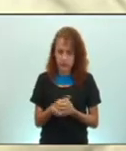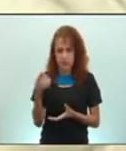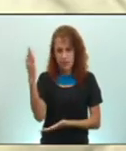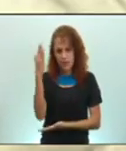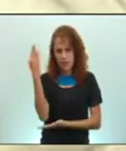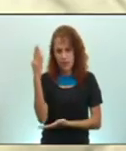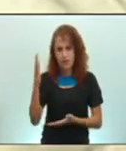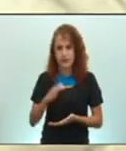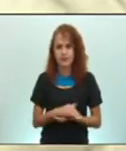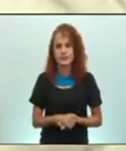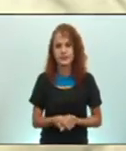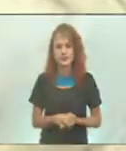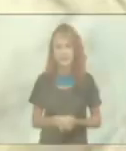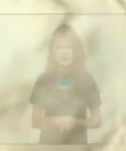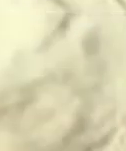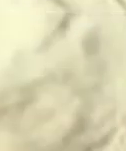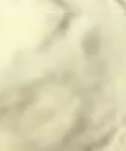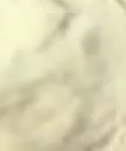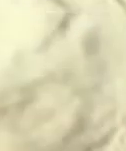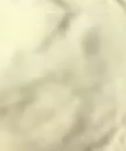presiones.